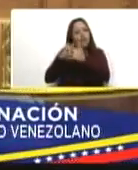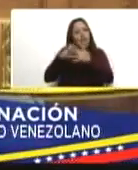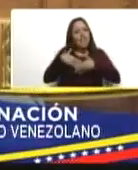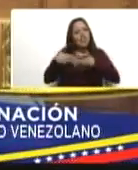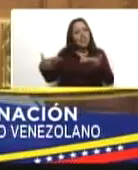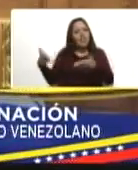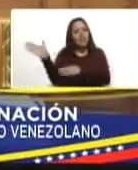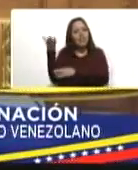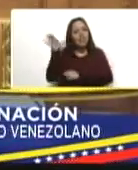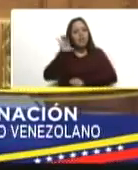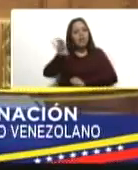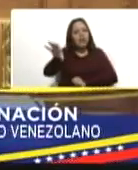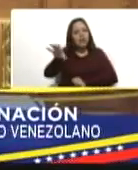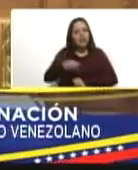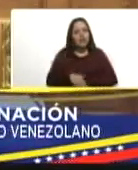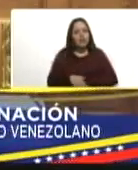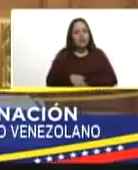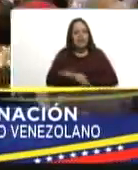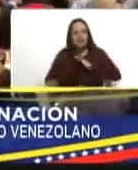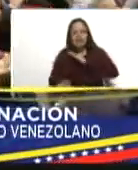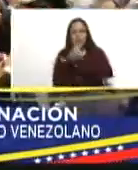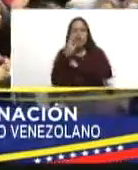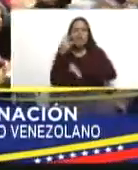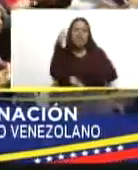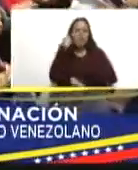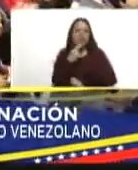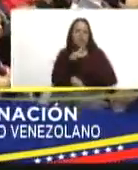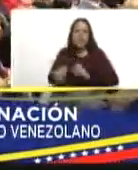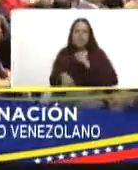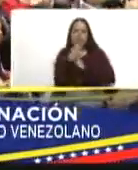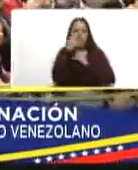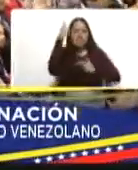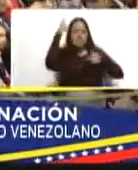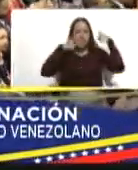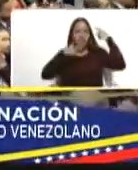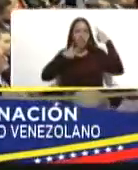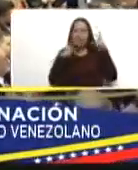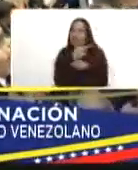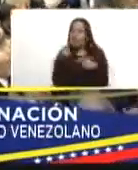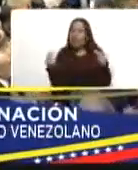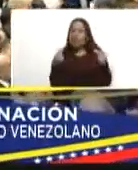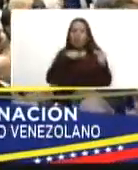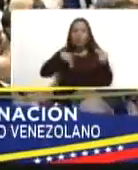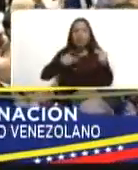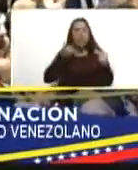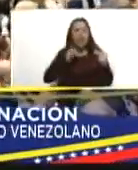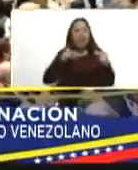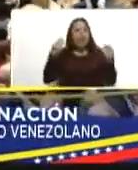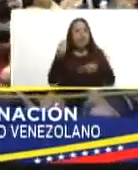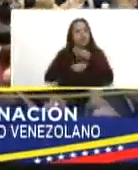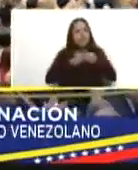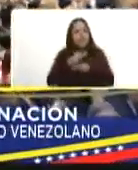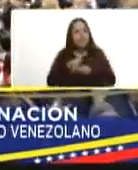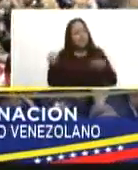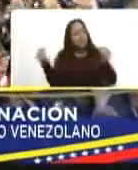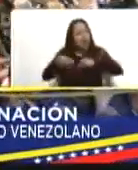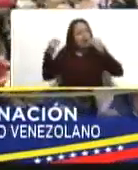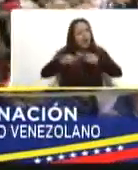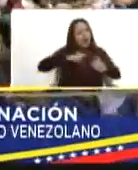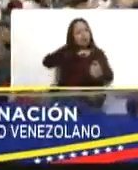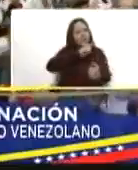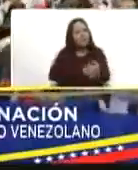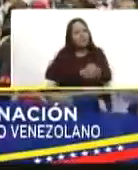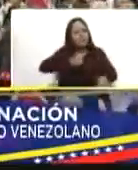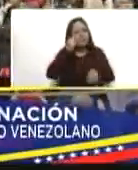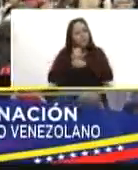las banderas de la patria traicionar a bolívar traicionar a Chávez no nosotros lo que vamos es apretando duro